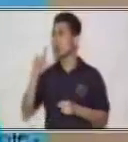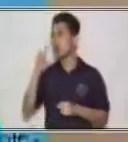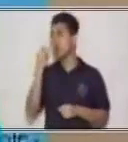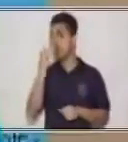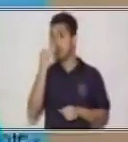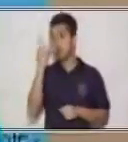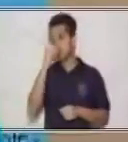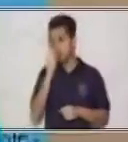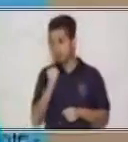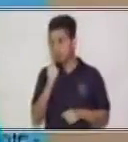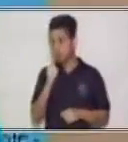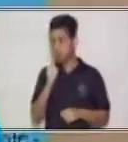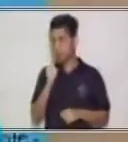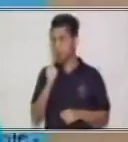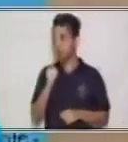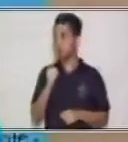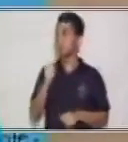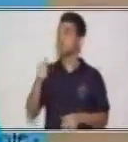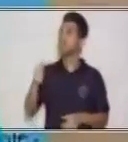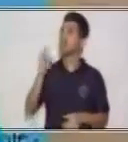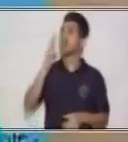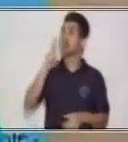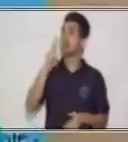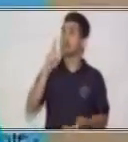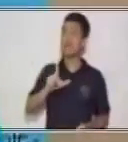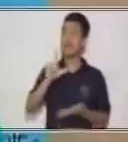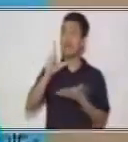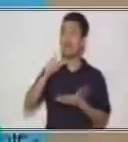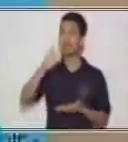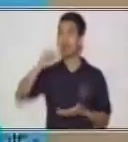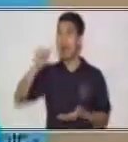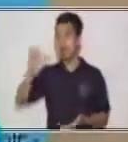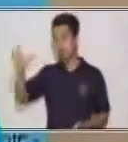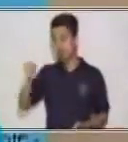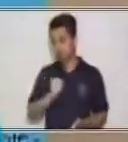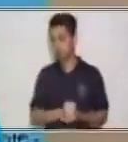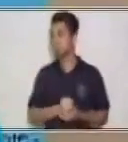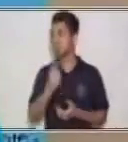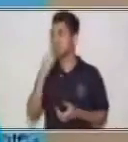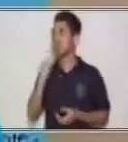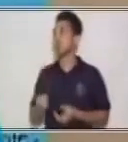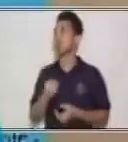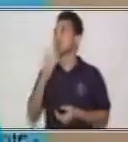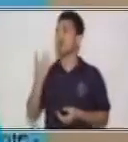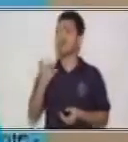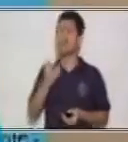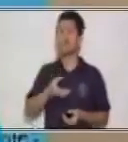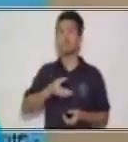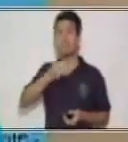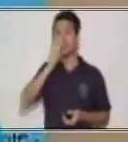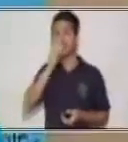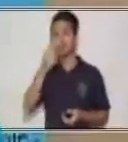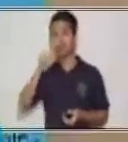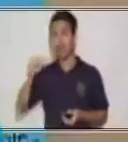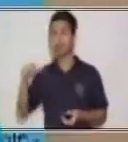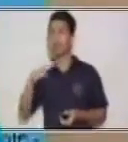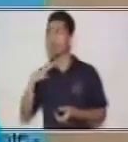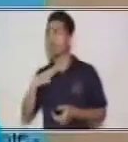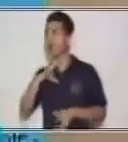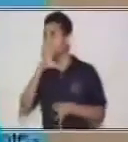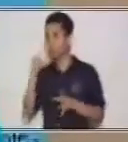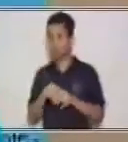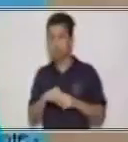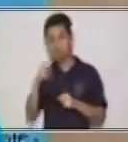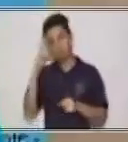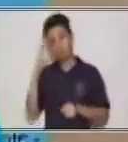litros de agua. ¿Cuántos vasos de agua toma en total? Acuérdense que 1 litro tiene ¿cuántos